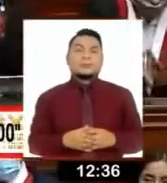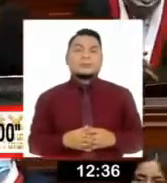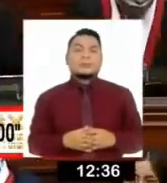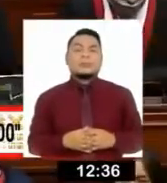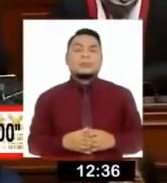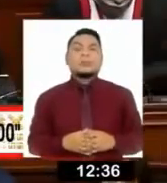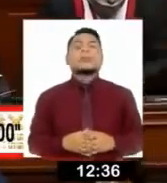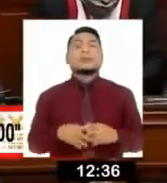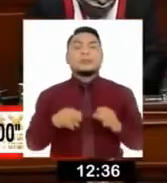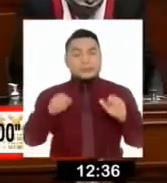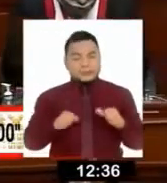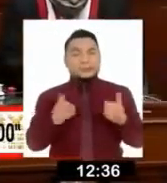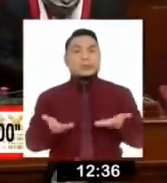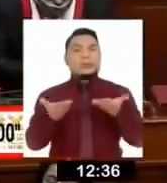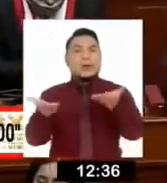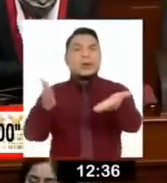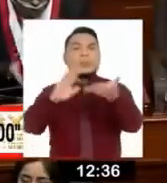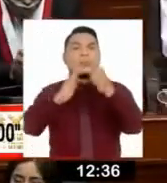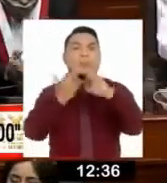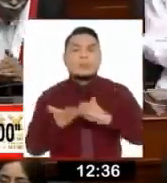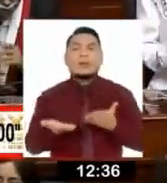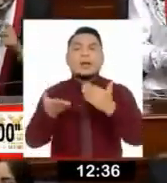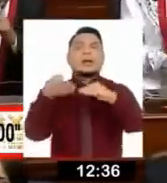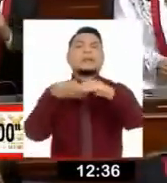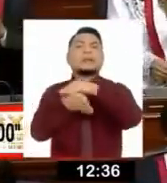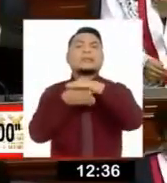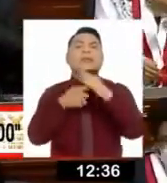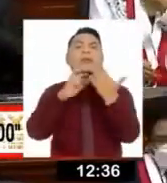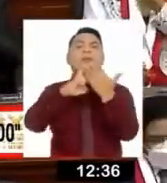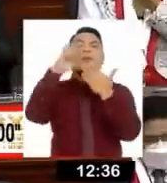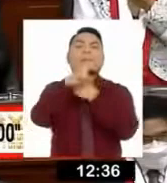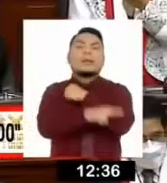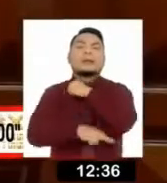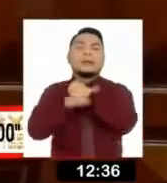Se facilitará a la población el acceso al Programa